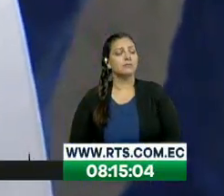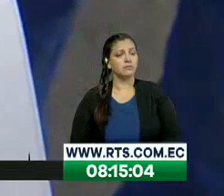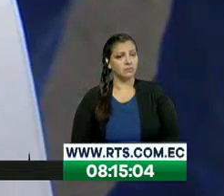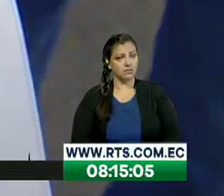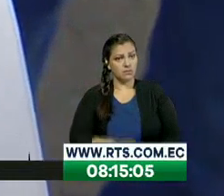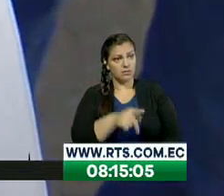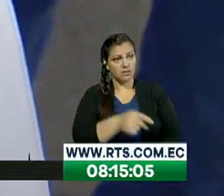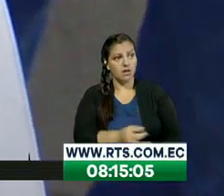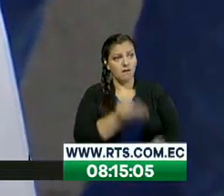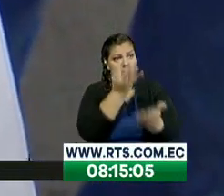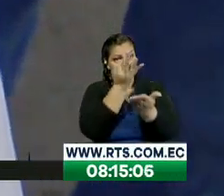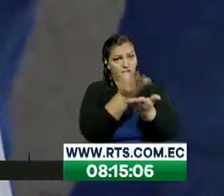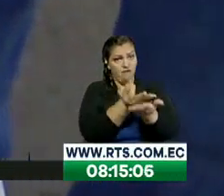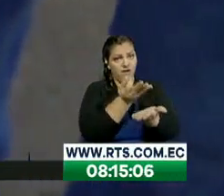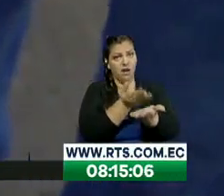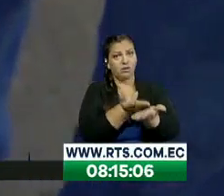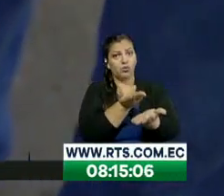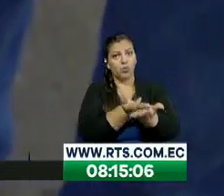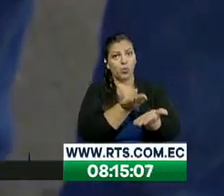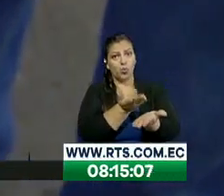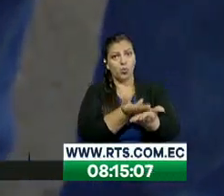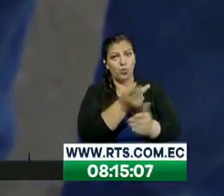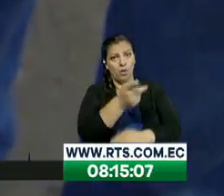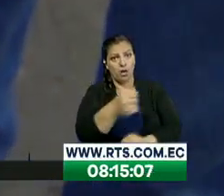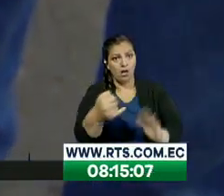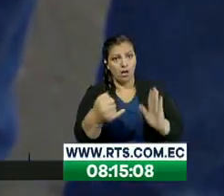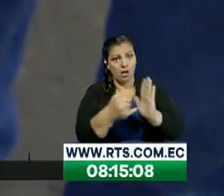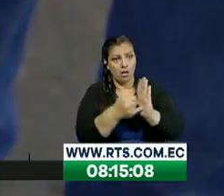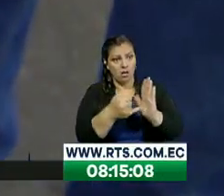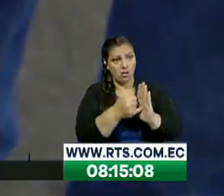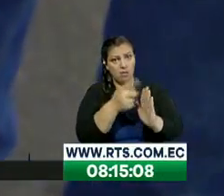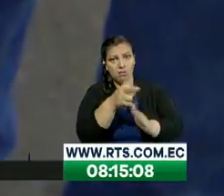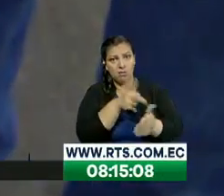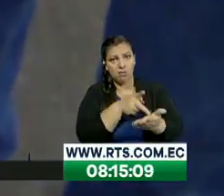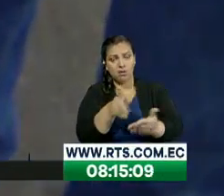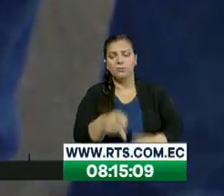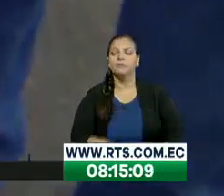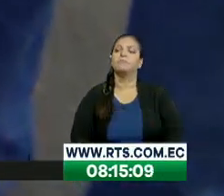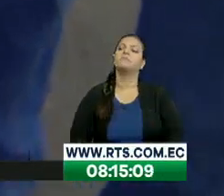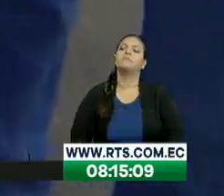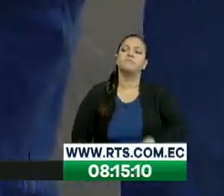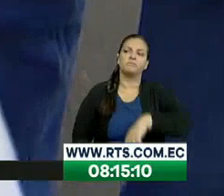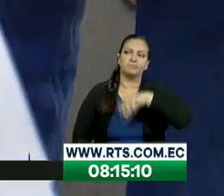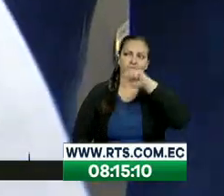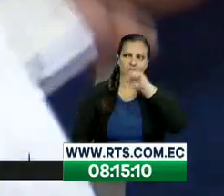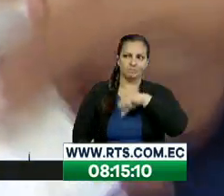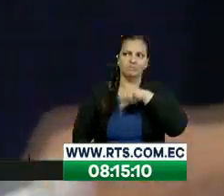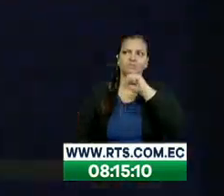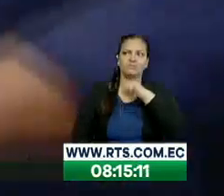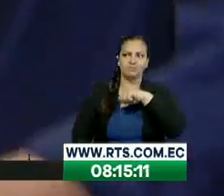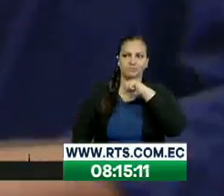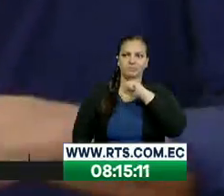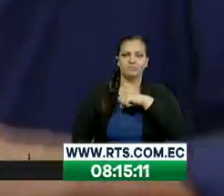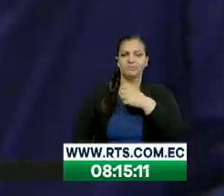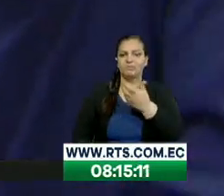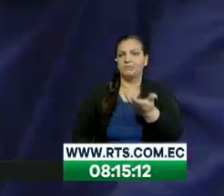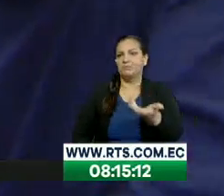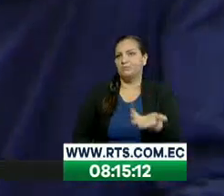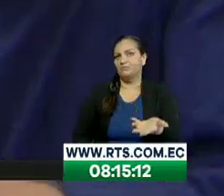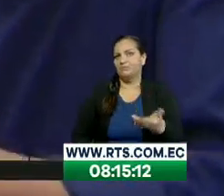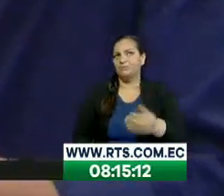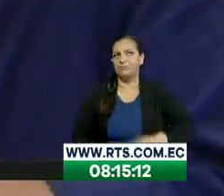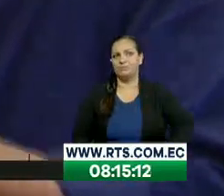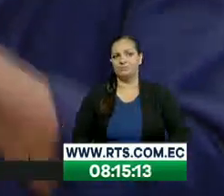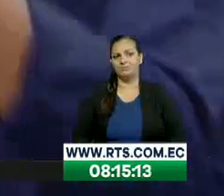las planillas de agua. O sea, planillas no, ahorita es por código. Uno tiene que acercarse y pagar el agua, normalmente. Y aparte de esto, mire que